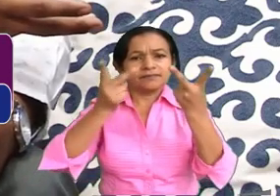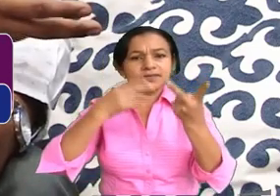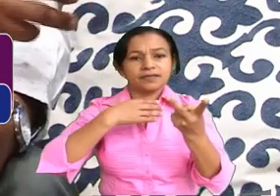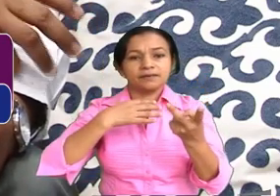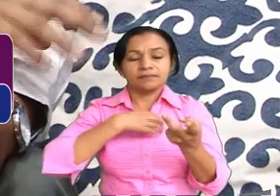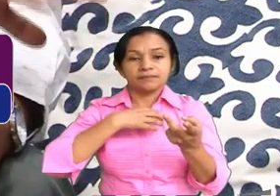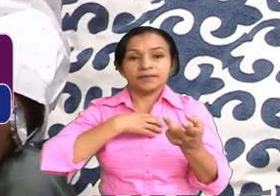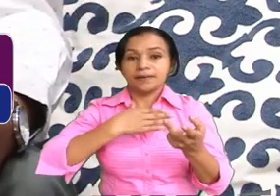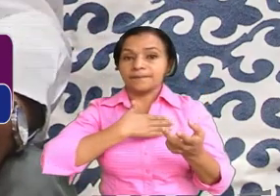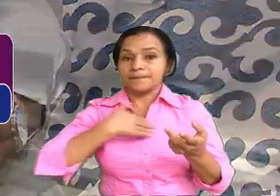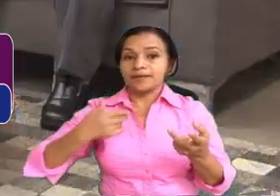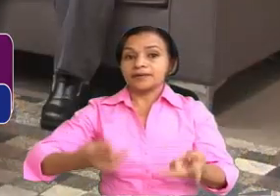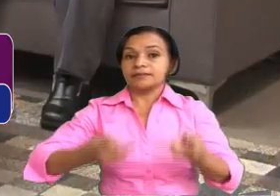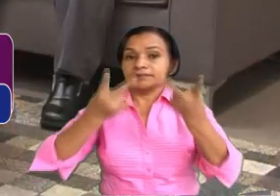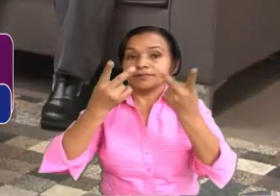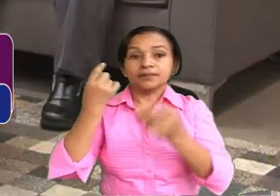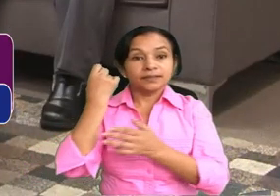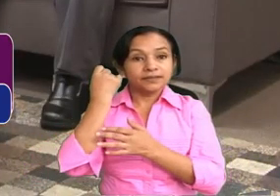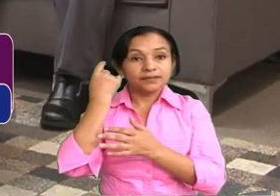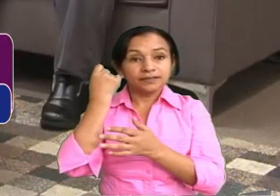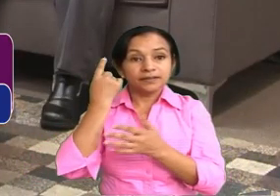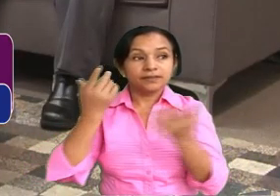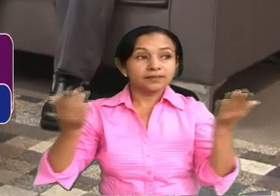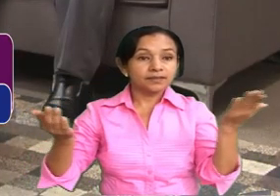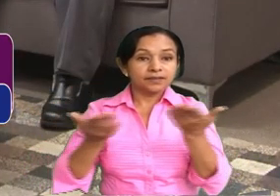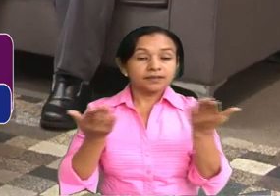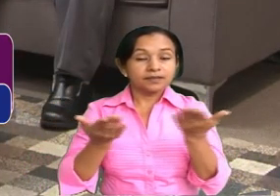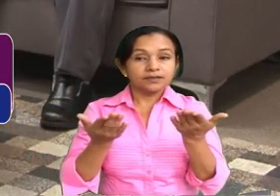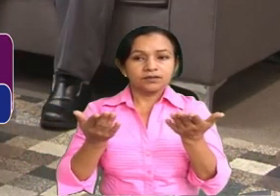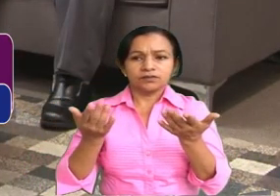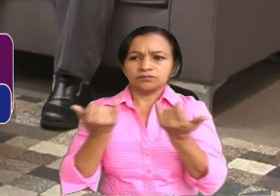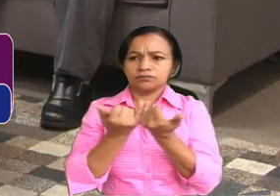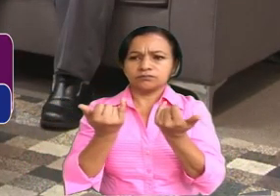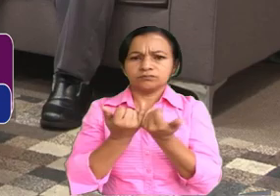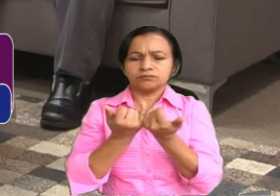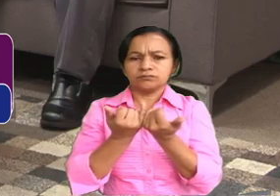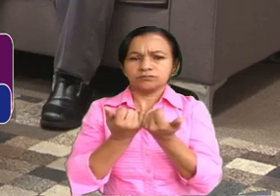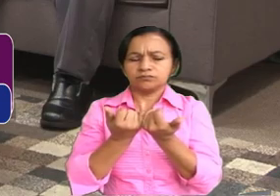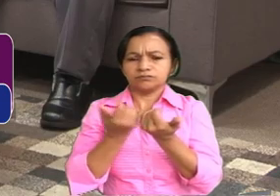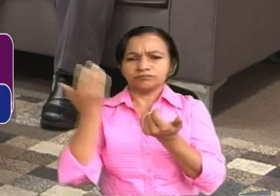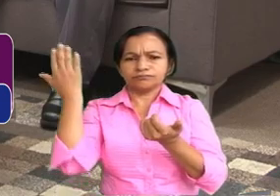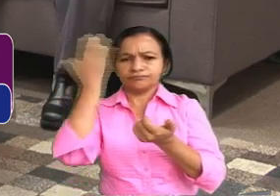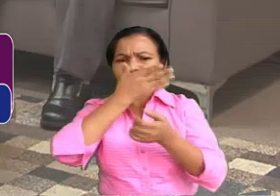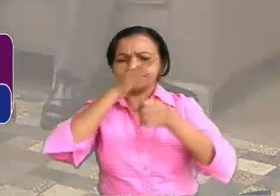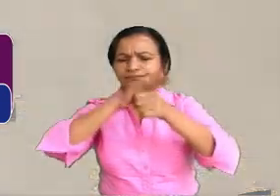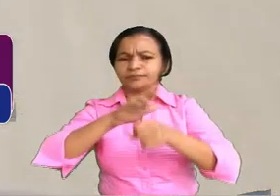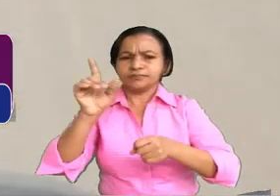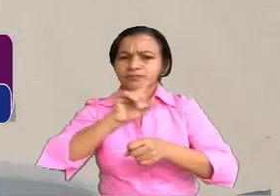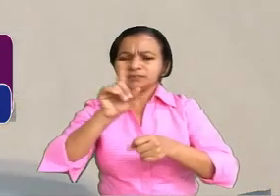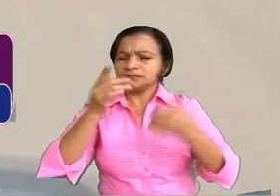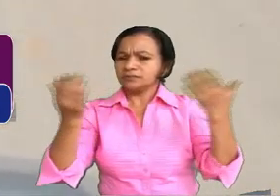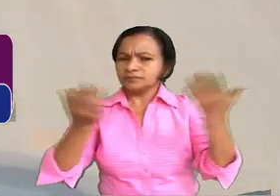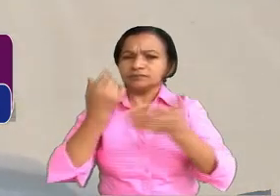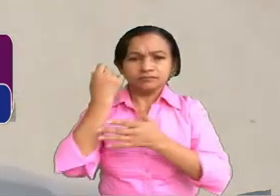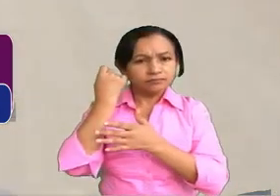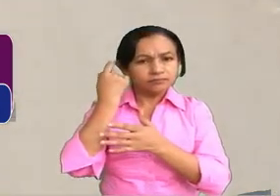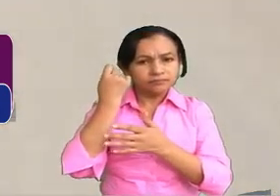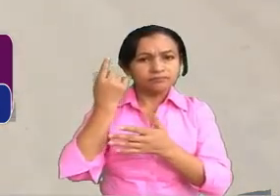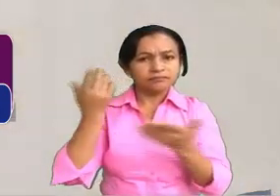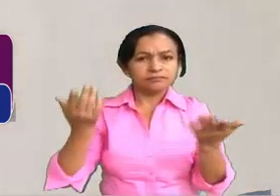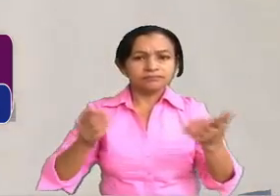su calidad. ¿Entendemos eso como un aspecto también de la eliminación de la discriminación racial? ¿Podríamos entender eso de esta